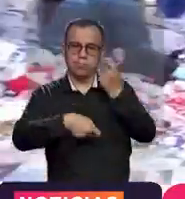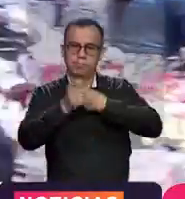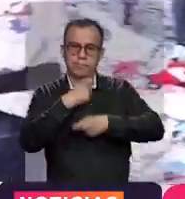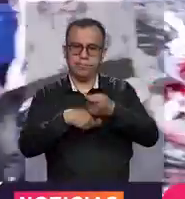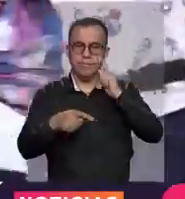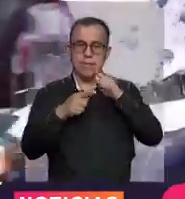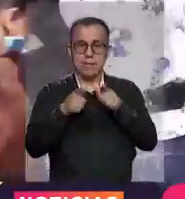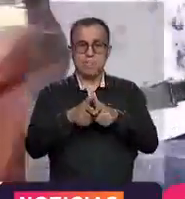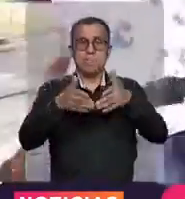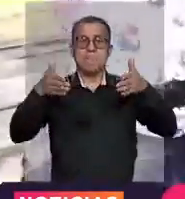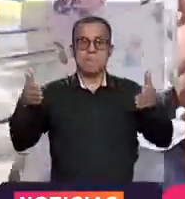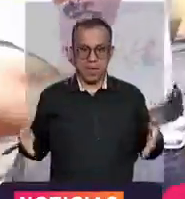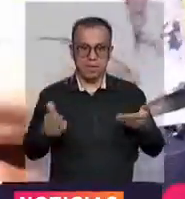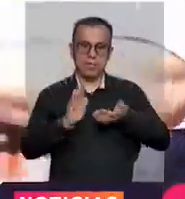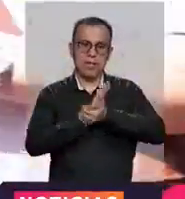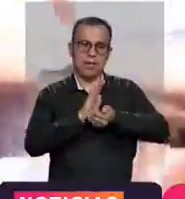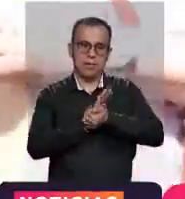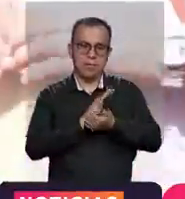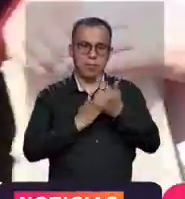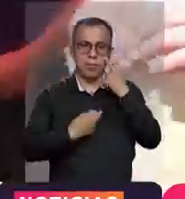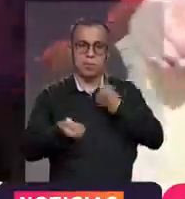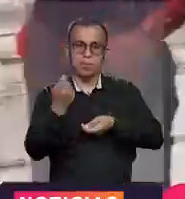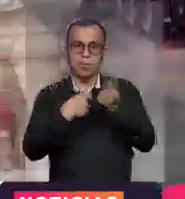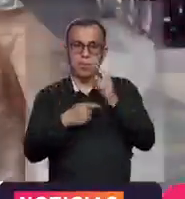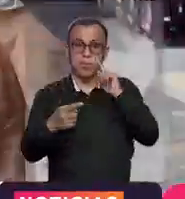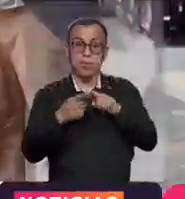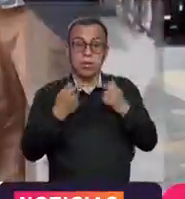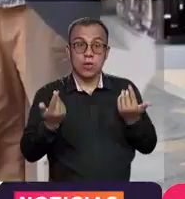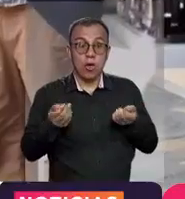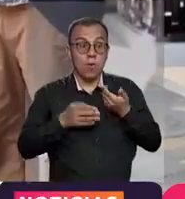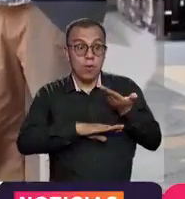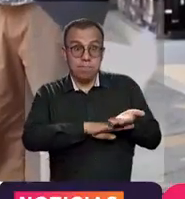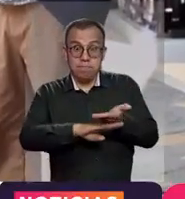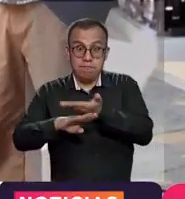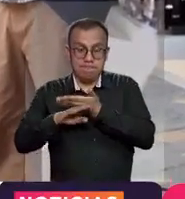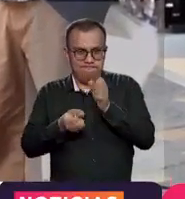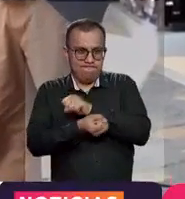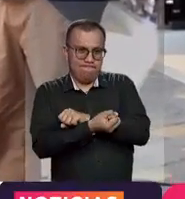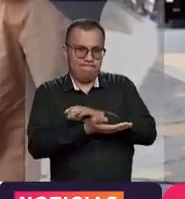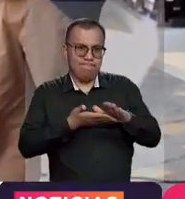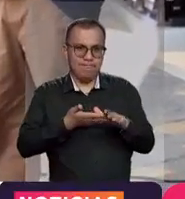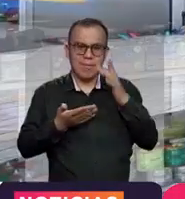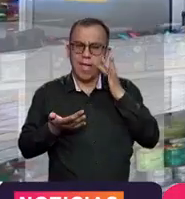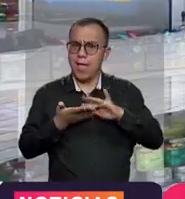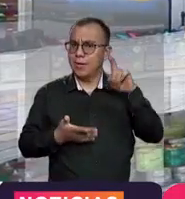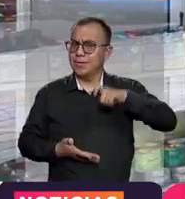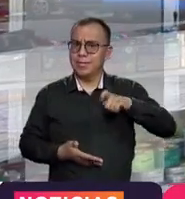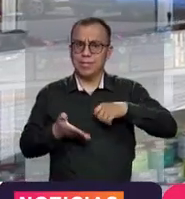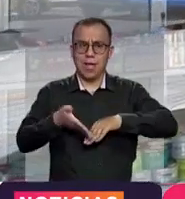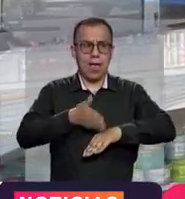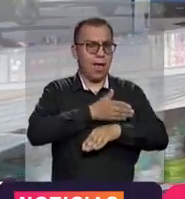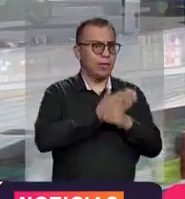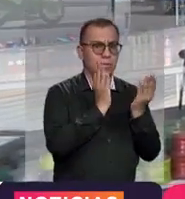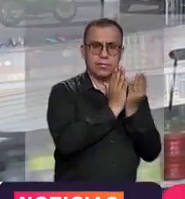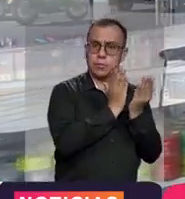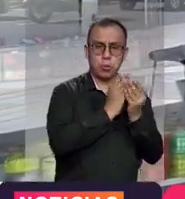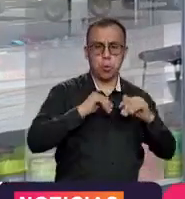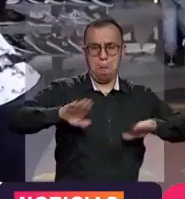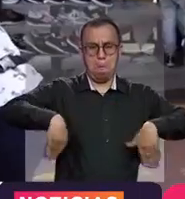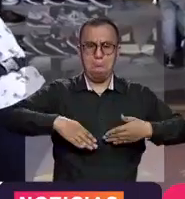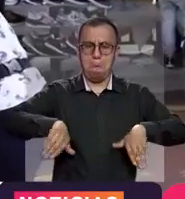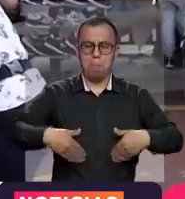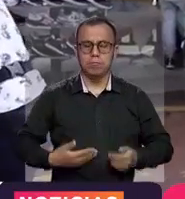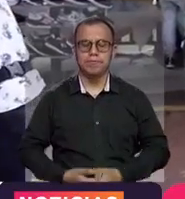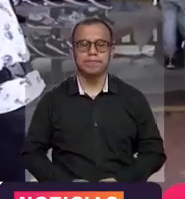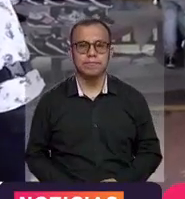brindarle mayores habilidades que puedan aplicar en sus negocios. Para esta oferta académica, que es gratuita, no se requiere haber realizado algún estudio previo. El